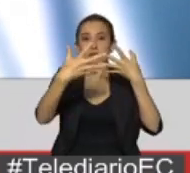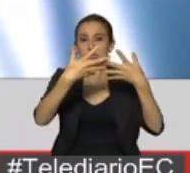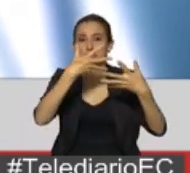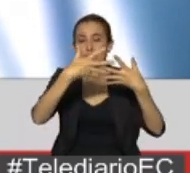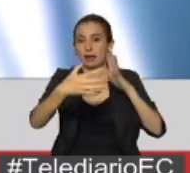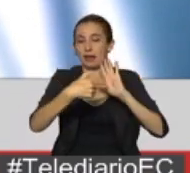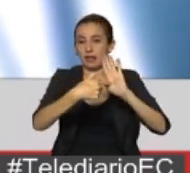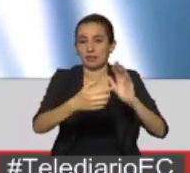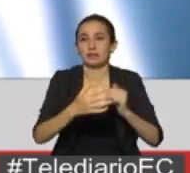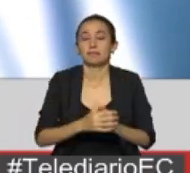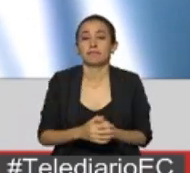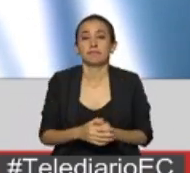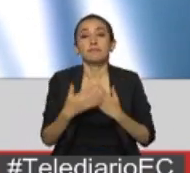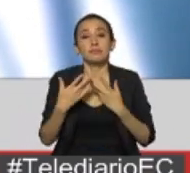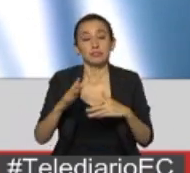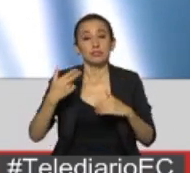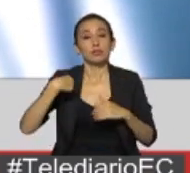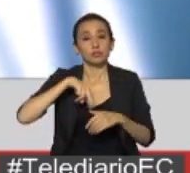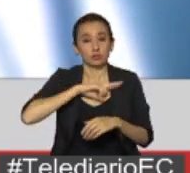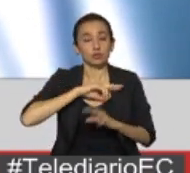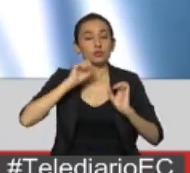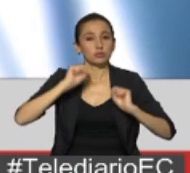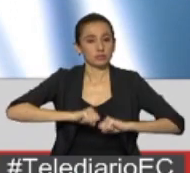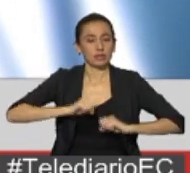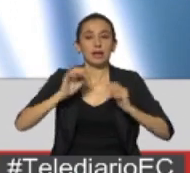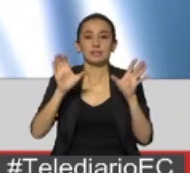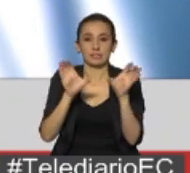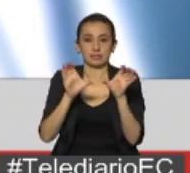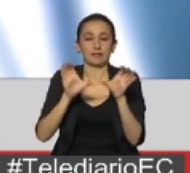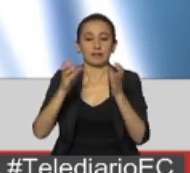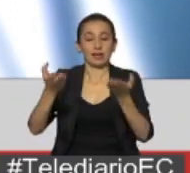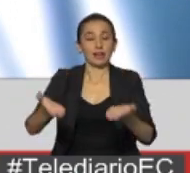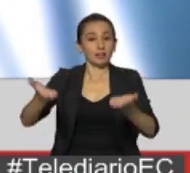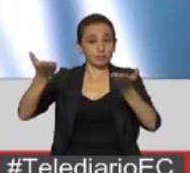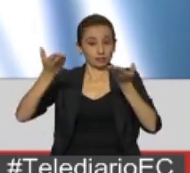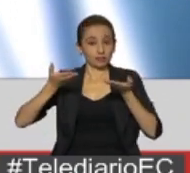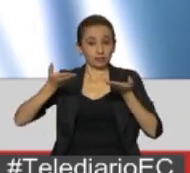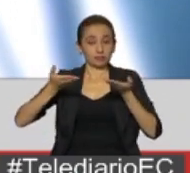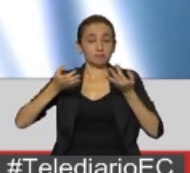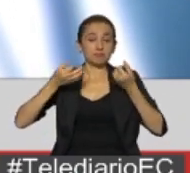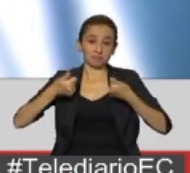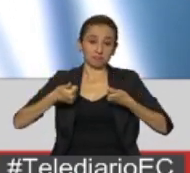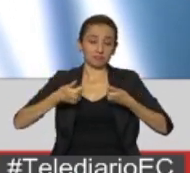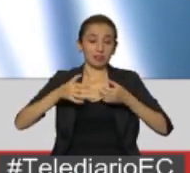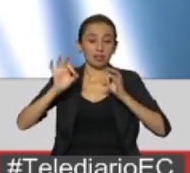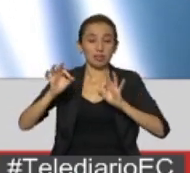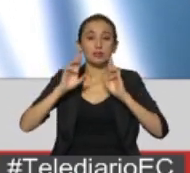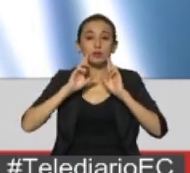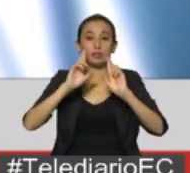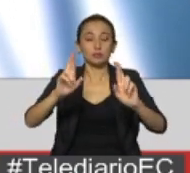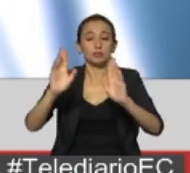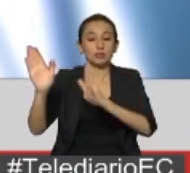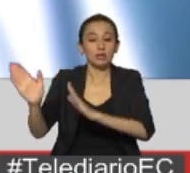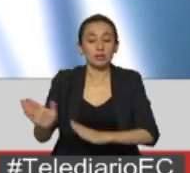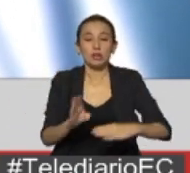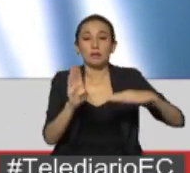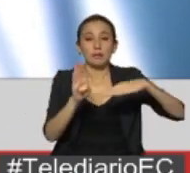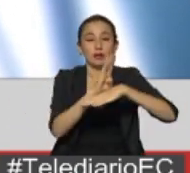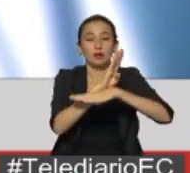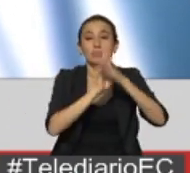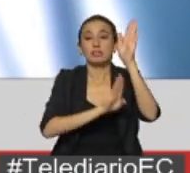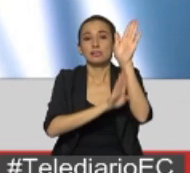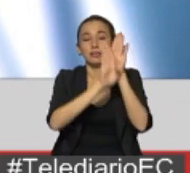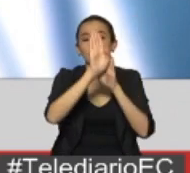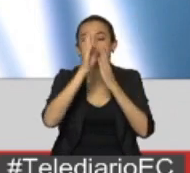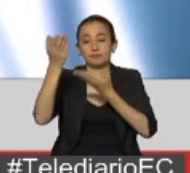nosotros próximos a certificarnos y eso nos da realmente una medición transversal a toda la gestión del Banco de Desarrollo